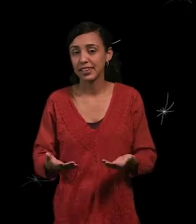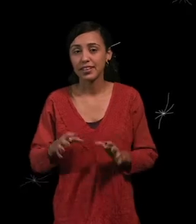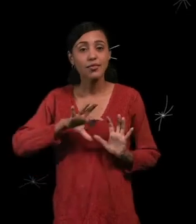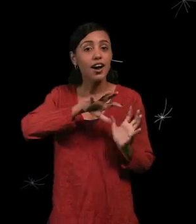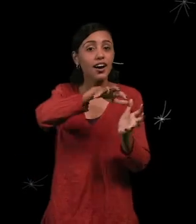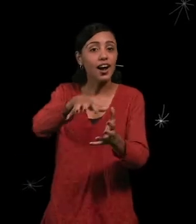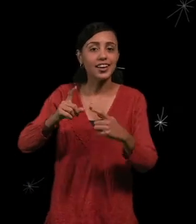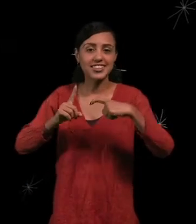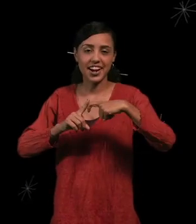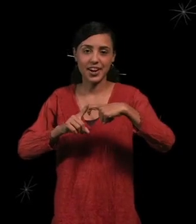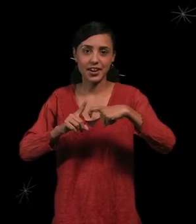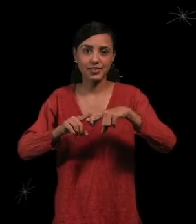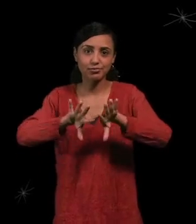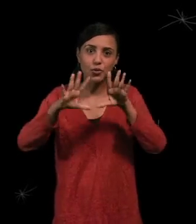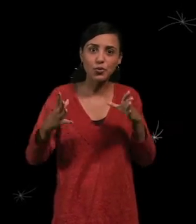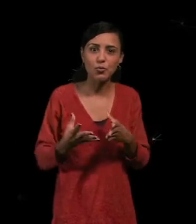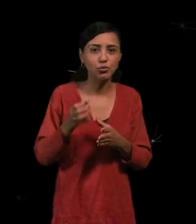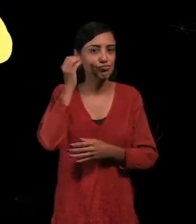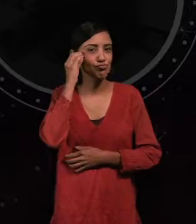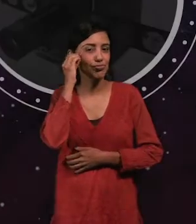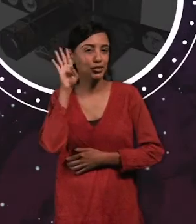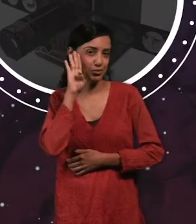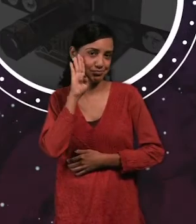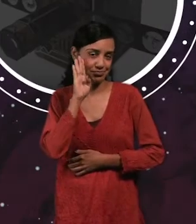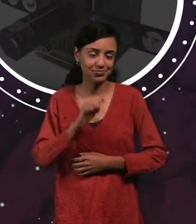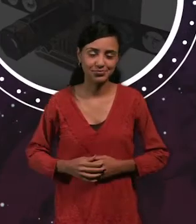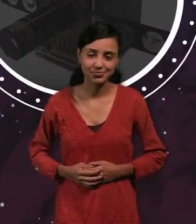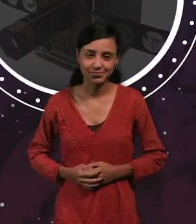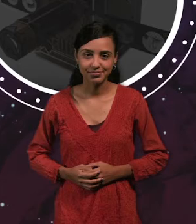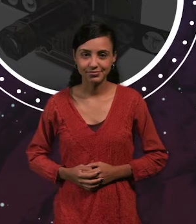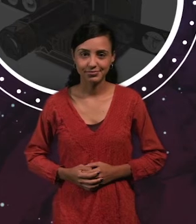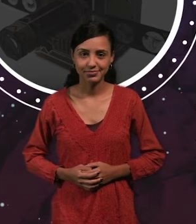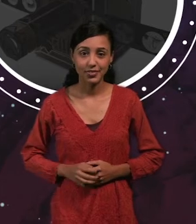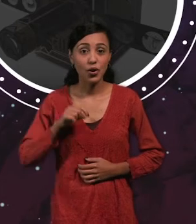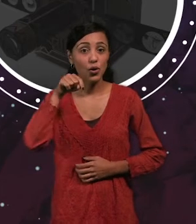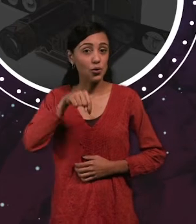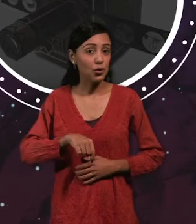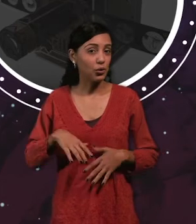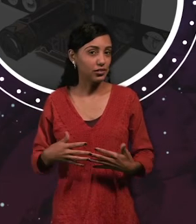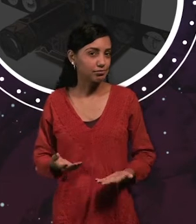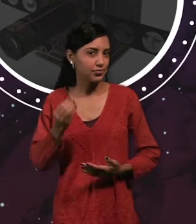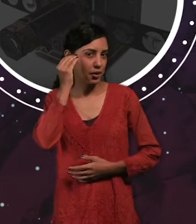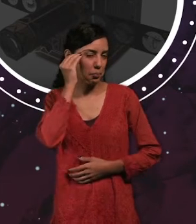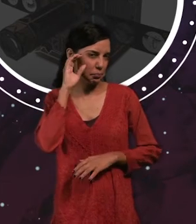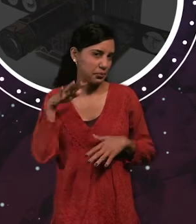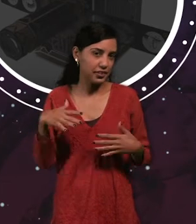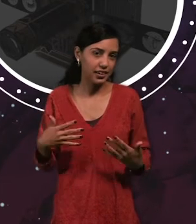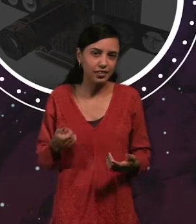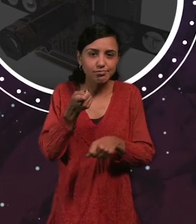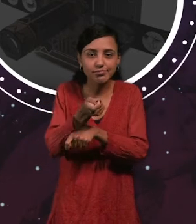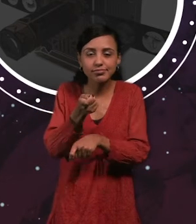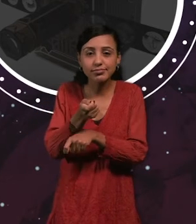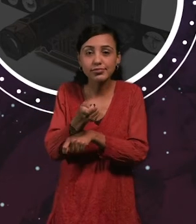Galaxia K, un mundo de animación. En el día de hoy conocerás sobre los